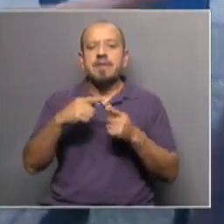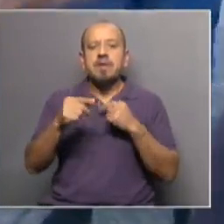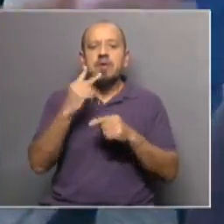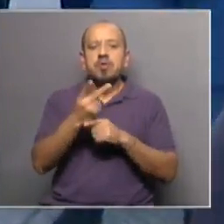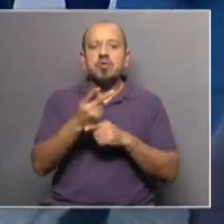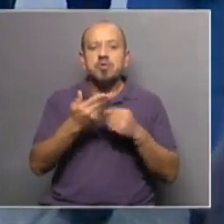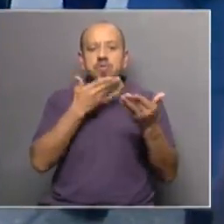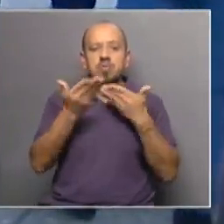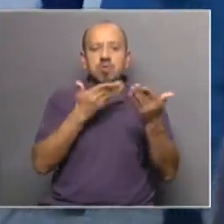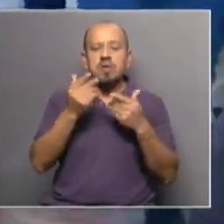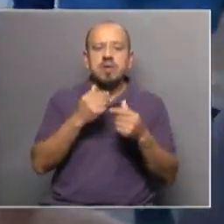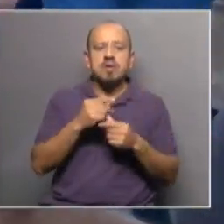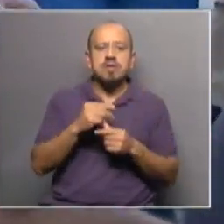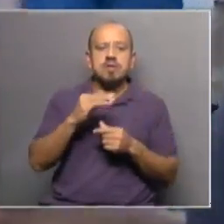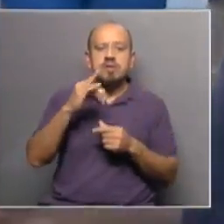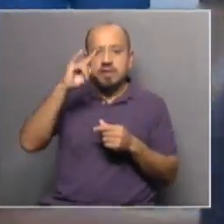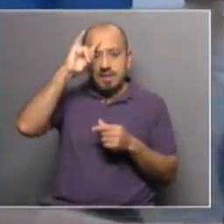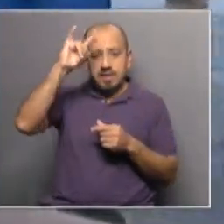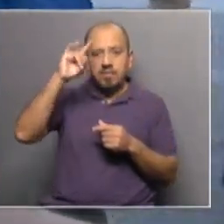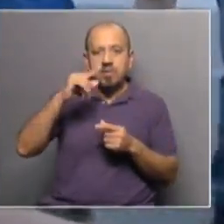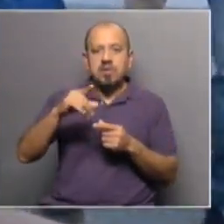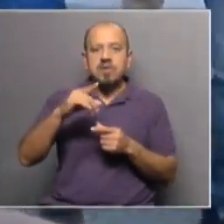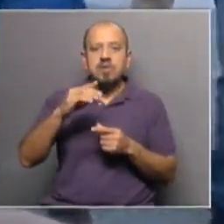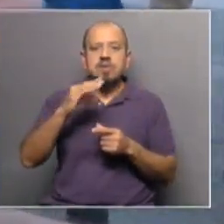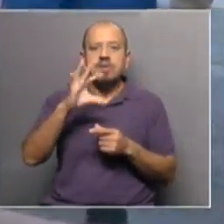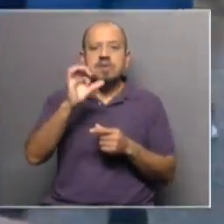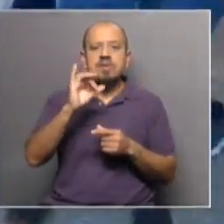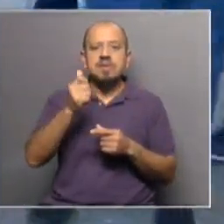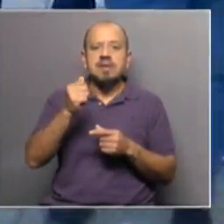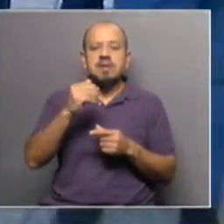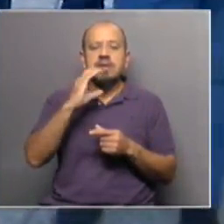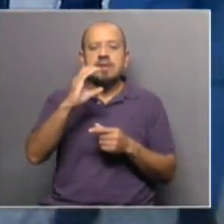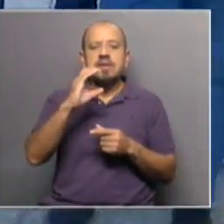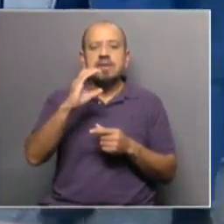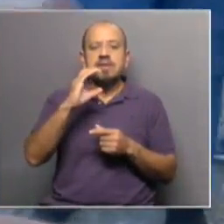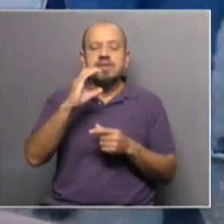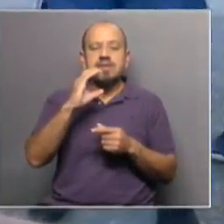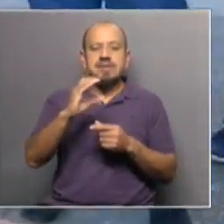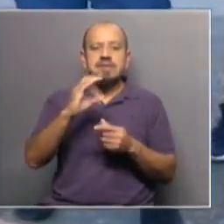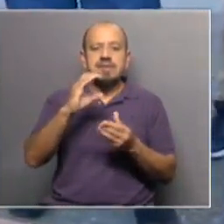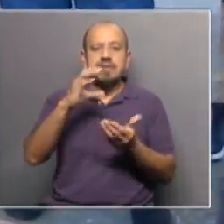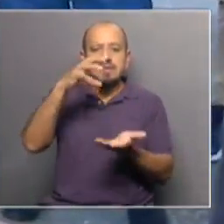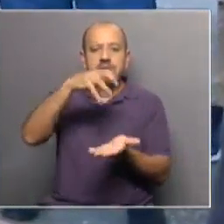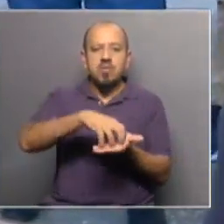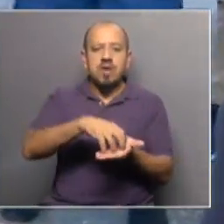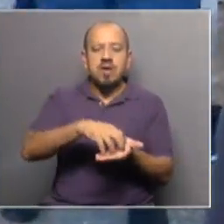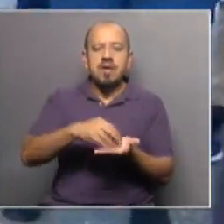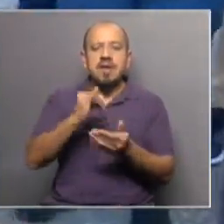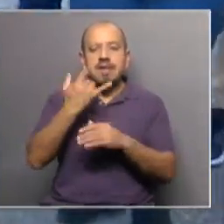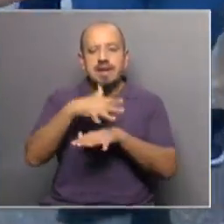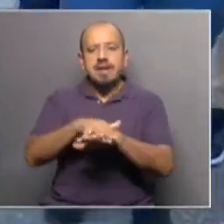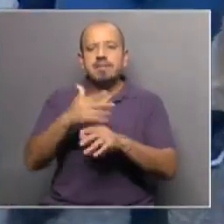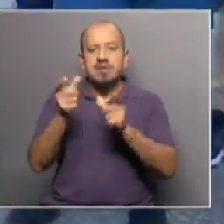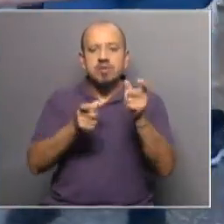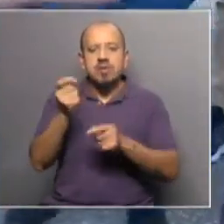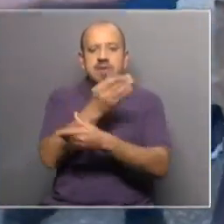los demonios y los sospechosos. ¿Qué quiere decir CIAPEP? CIAPEP es un centro integral para personas con discapacidad. Uh-huh. Y lo